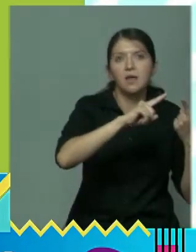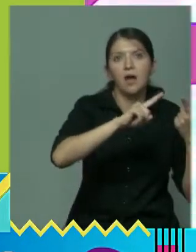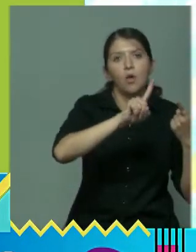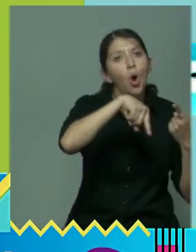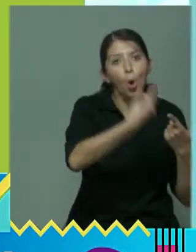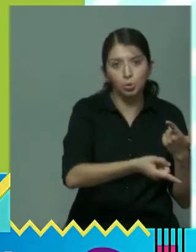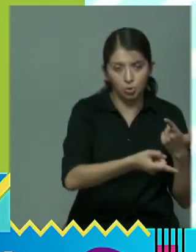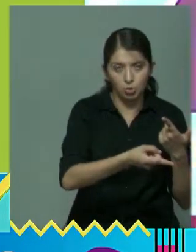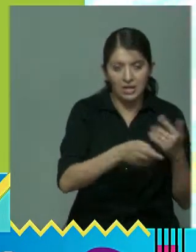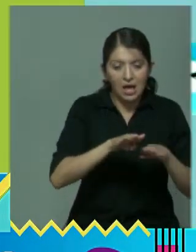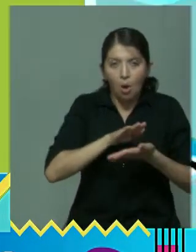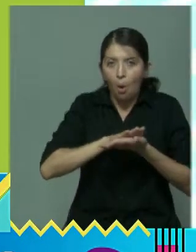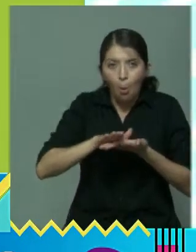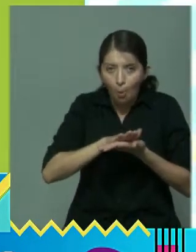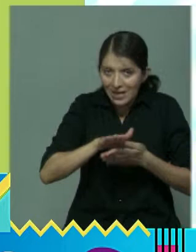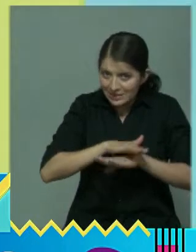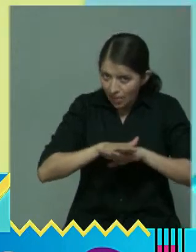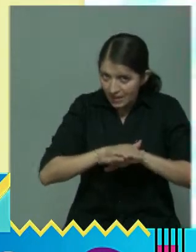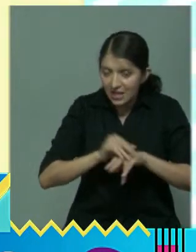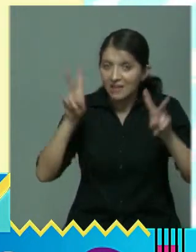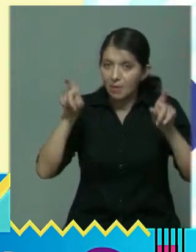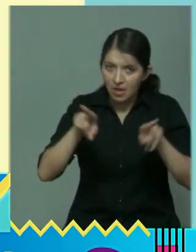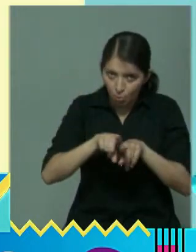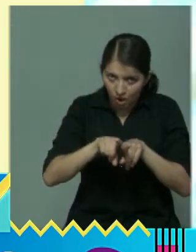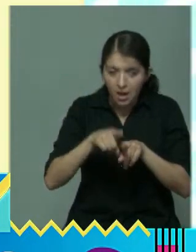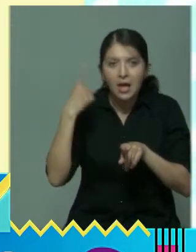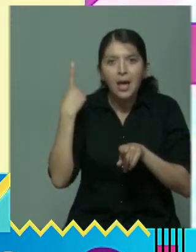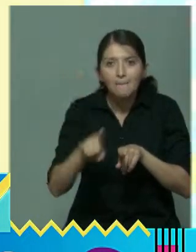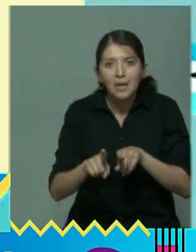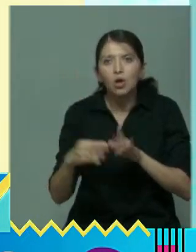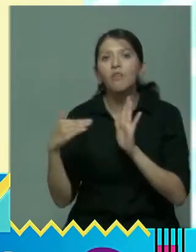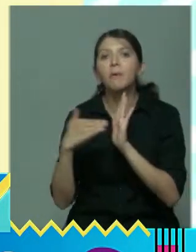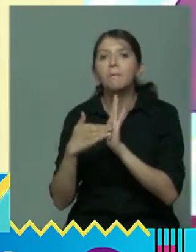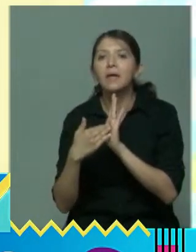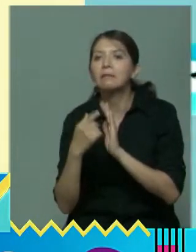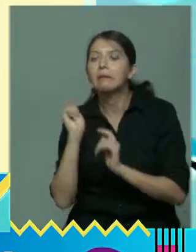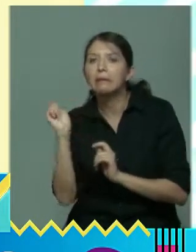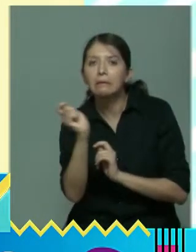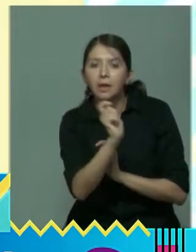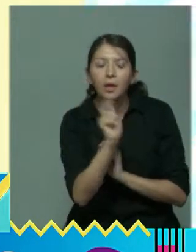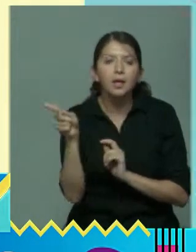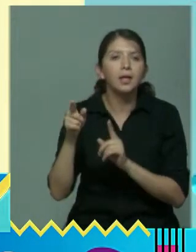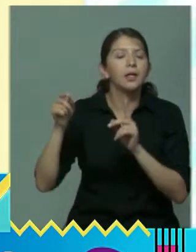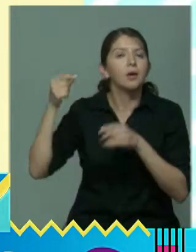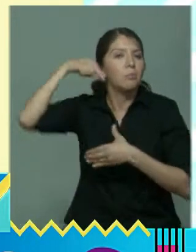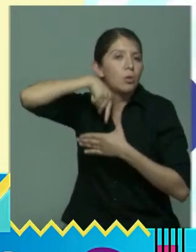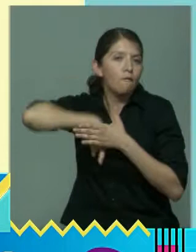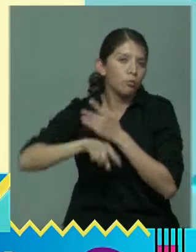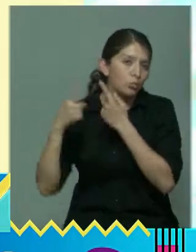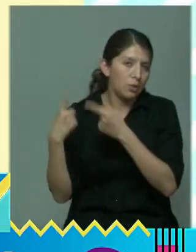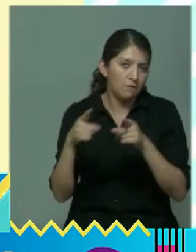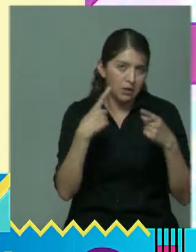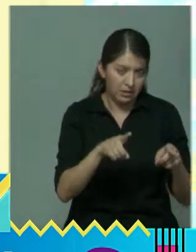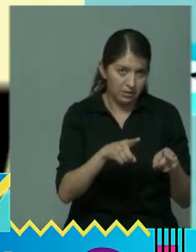otros, o sea, la base es la misma, pero digamos, les va a servir por ahí algo más específico, y así en diferentes sectores, o sea, como para hacer un